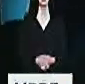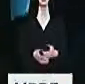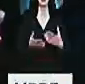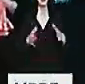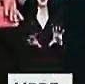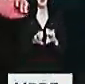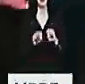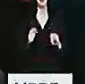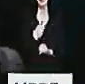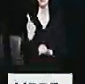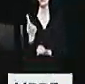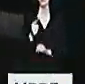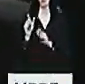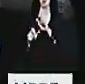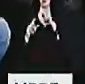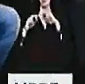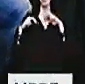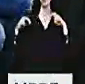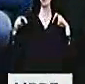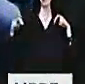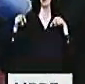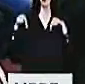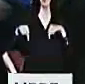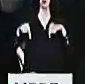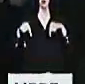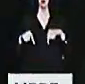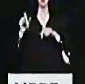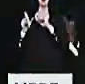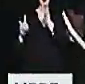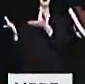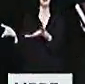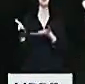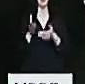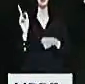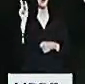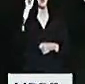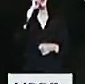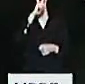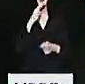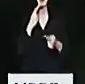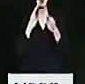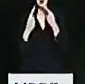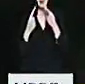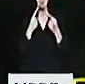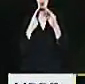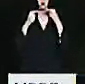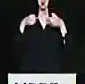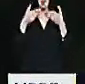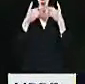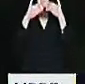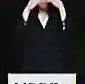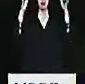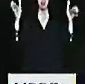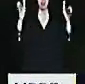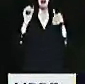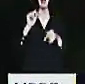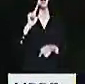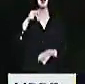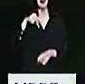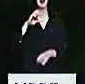Y ya estamos listos con nuestros panelistas del día de hoy, los invitados para este, el último capítulo de esta temporada de Libremente.